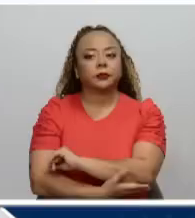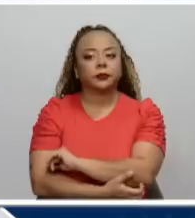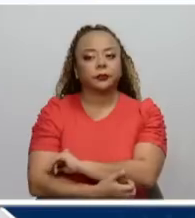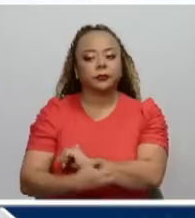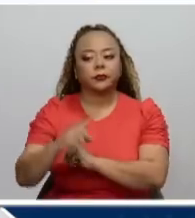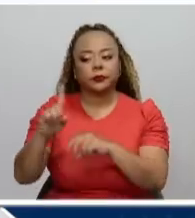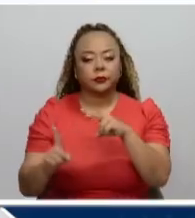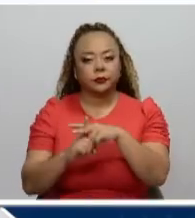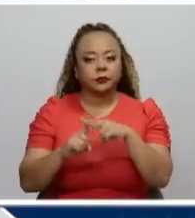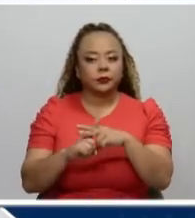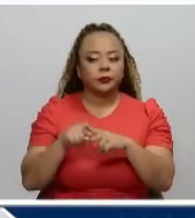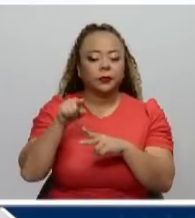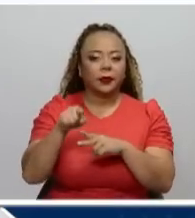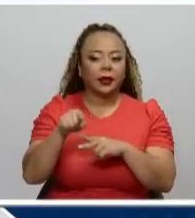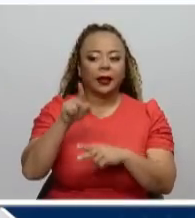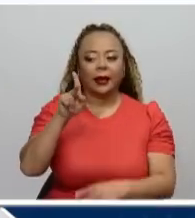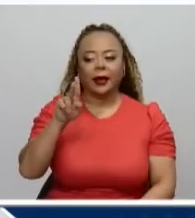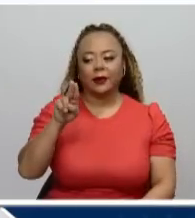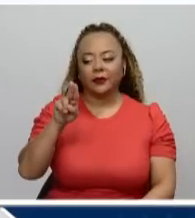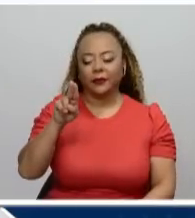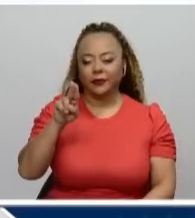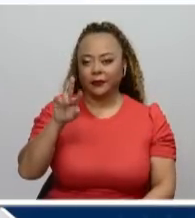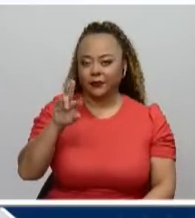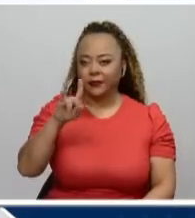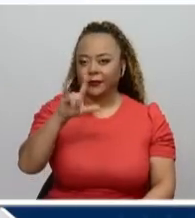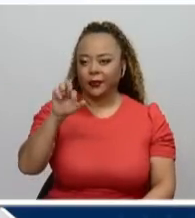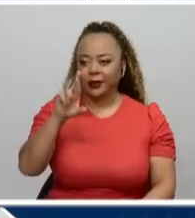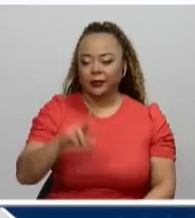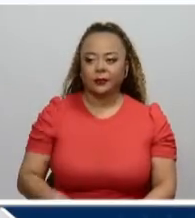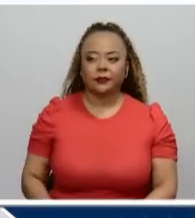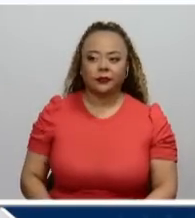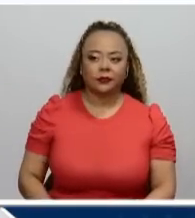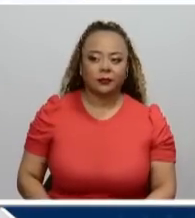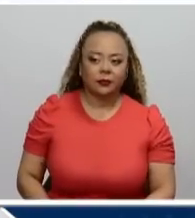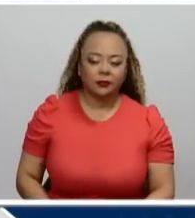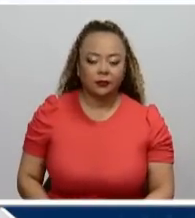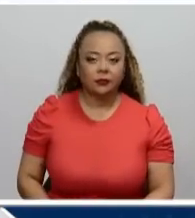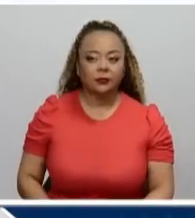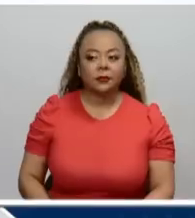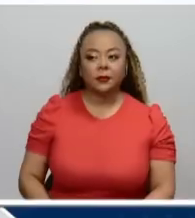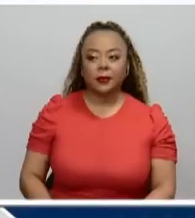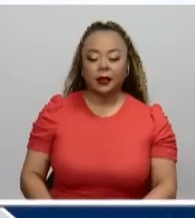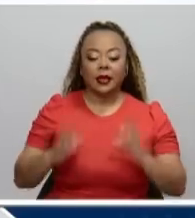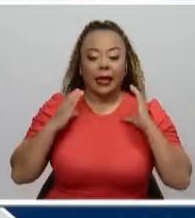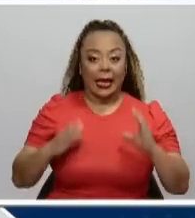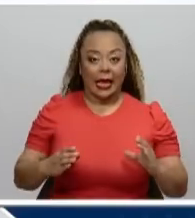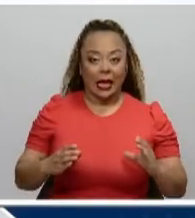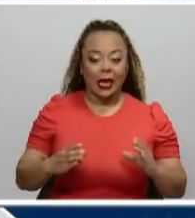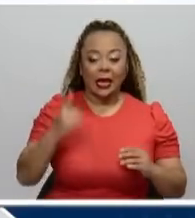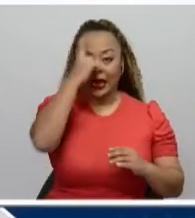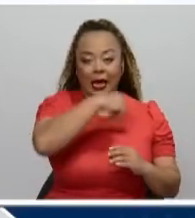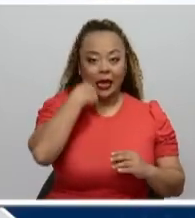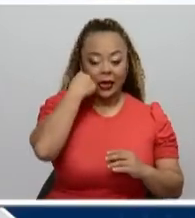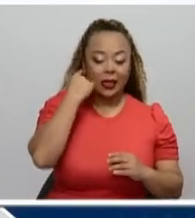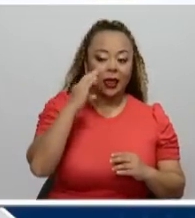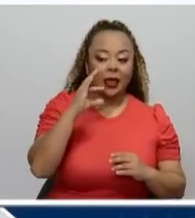aparece el famoso meme aquel del cafuller De hecho hay un hay un sticker del de la cara de fuller con el cuerpo de la